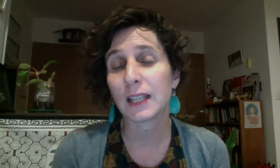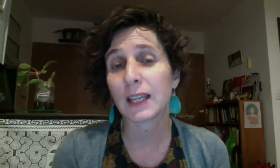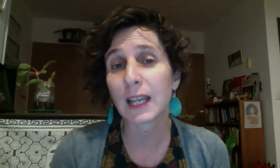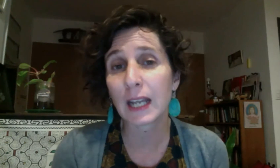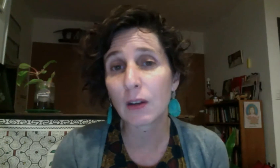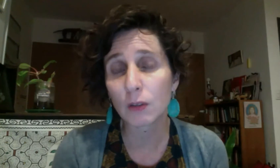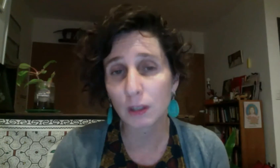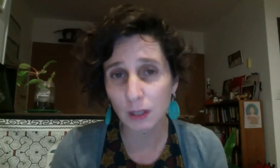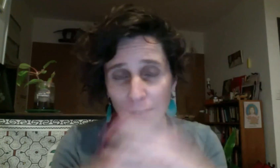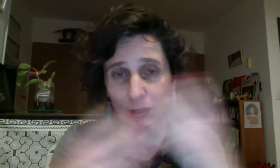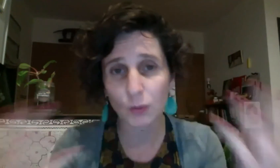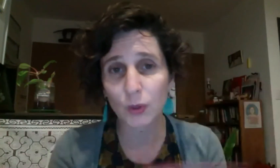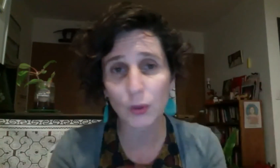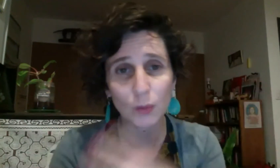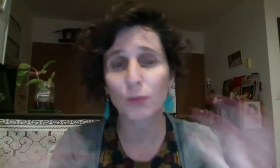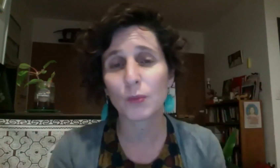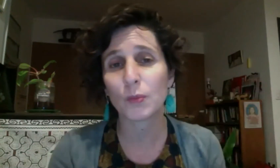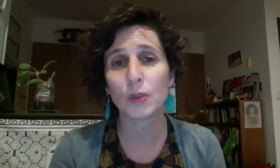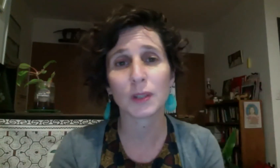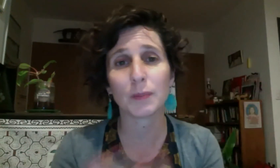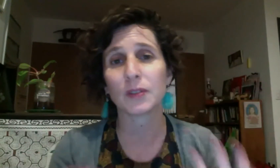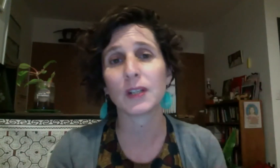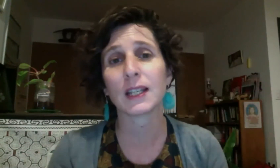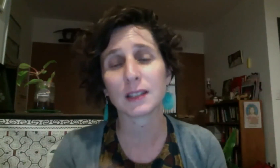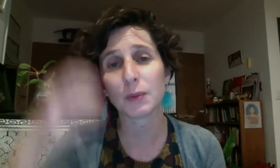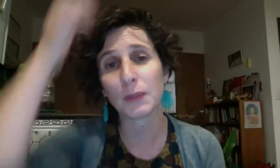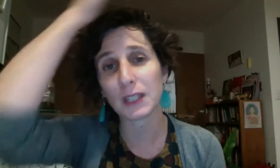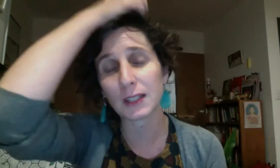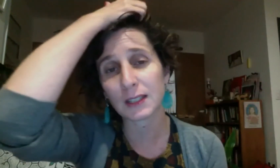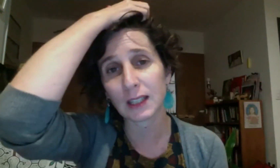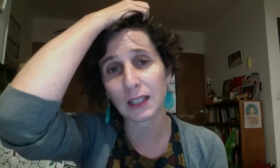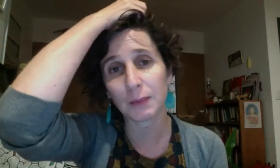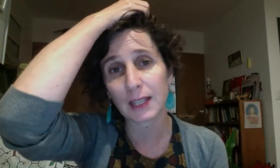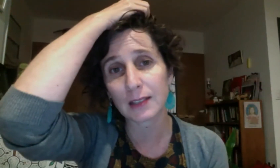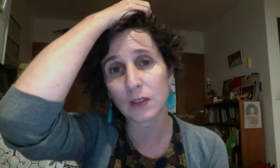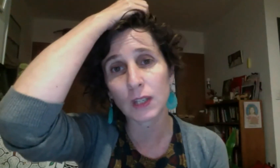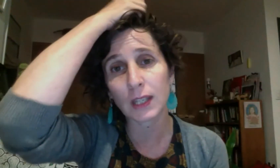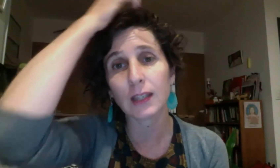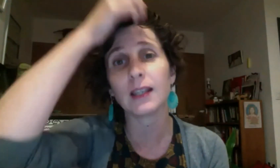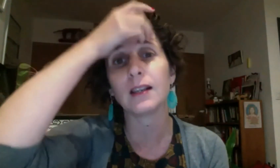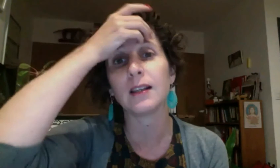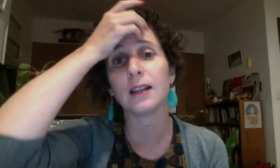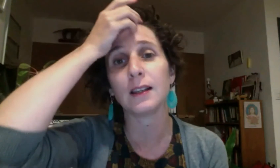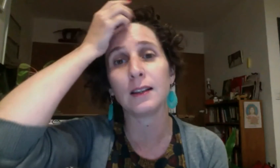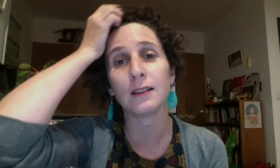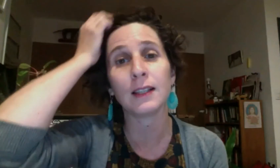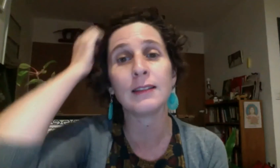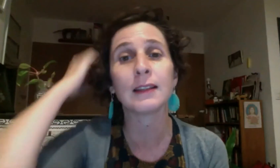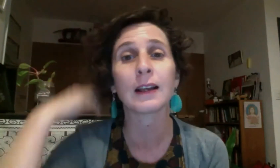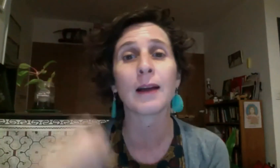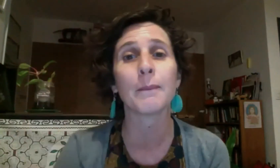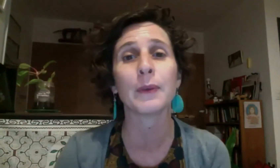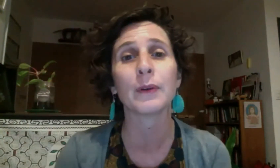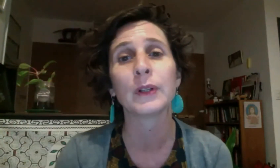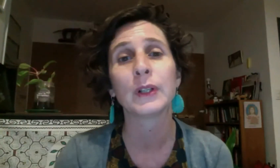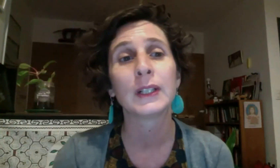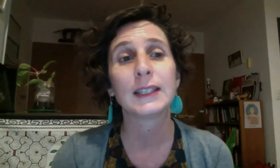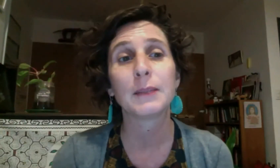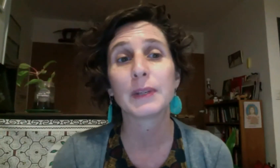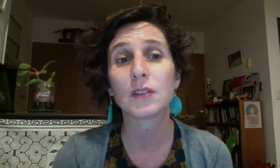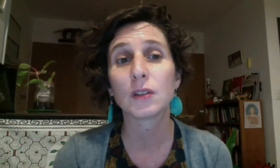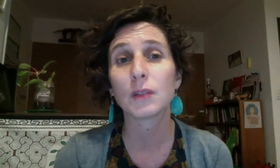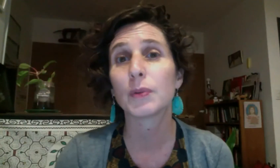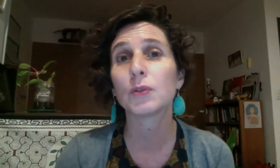Es que creo, y así como yo, muchas personas que estamos metidas en mediación, que el intercambio